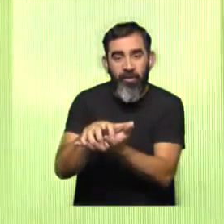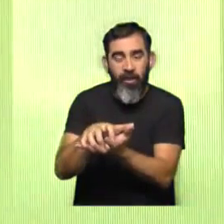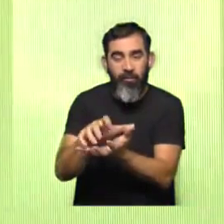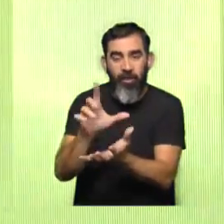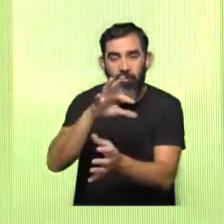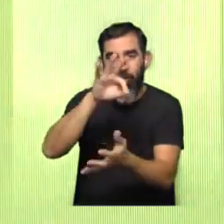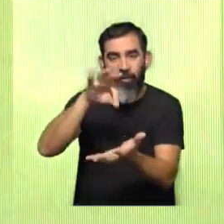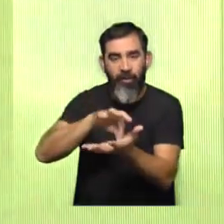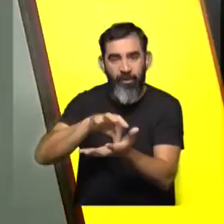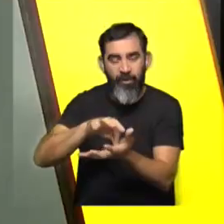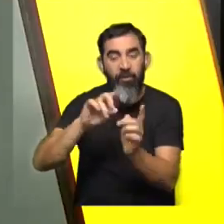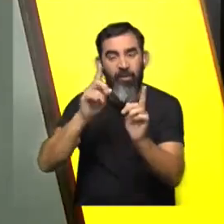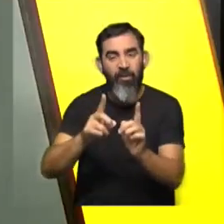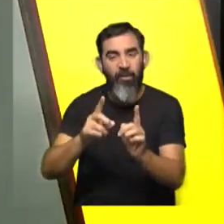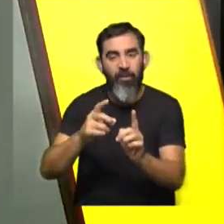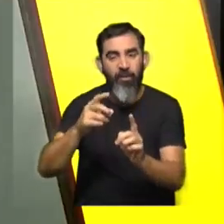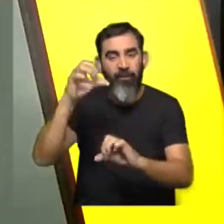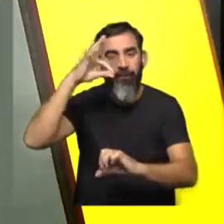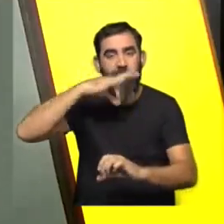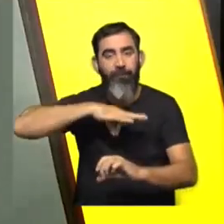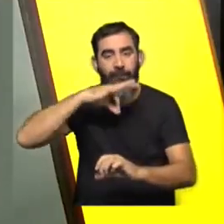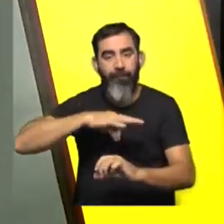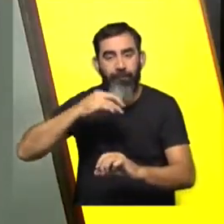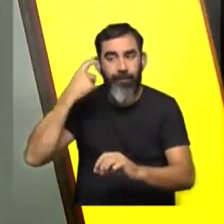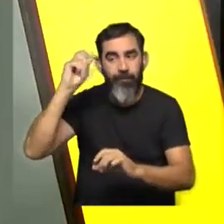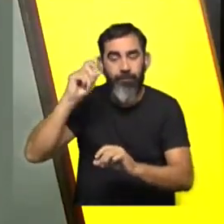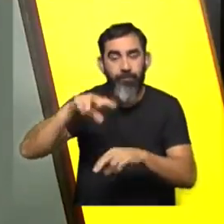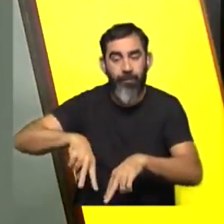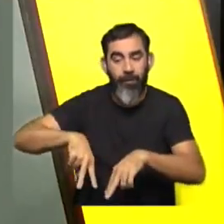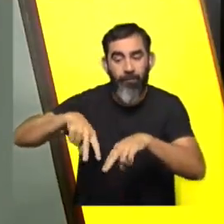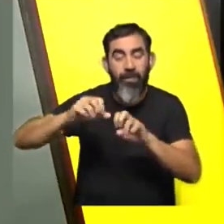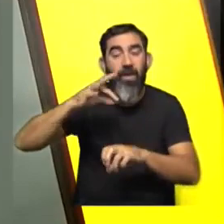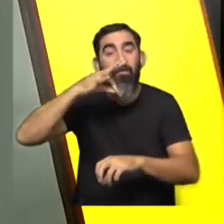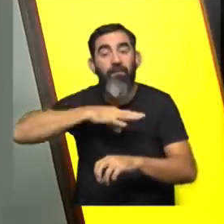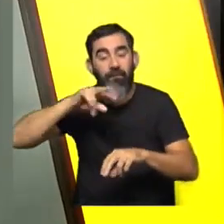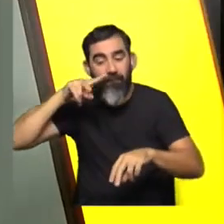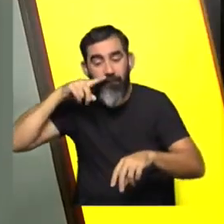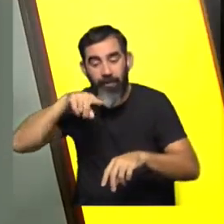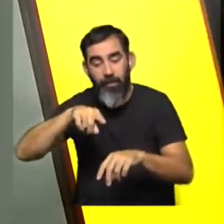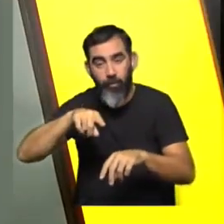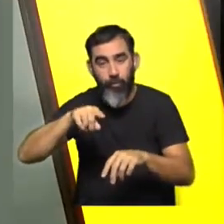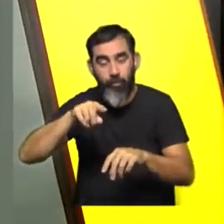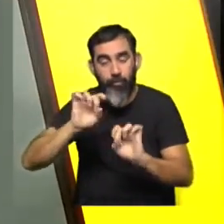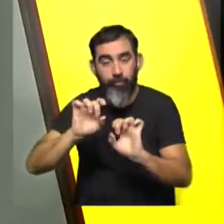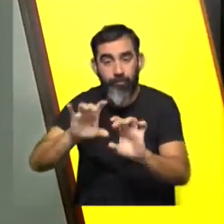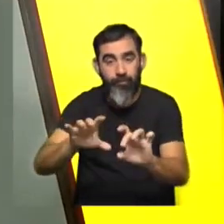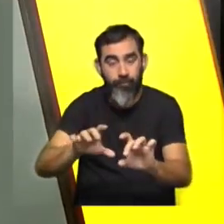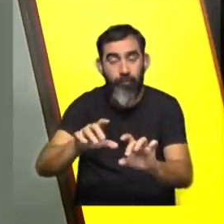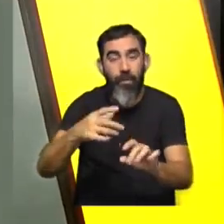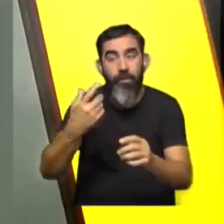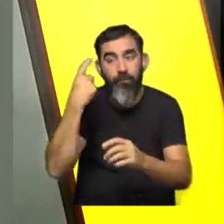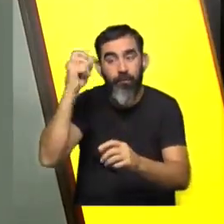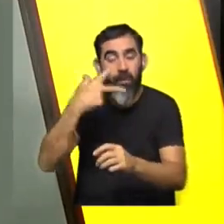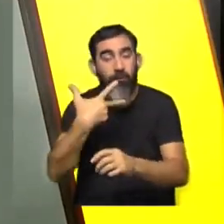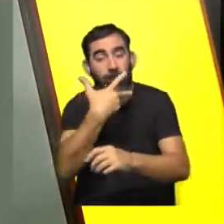atraigan a otros. Y después, por supuesto, la virología, que estudia ya más el virus, en este caso que transmite el mosquito, y que desarrolla vacunas